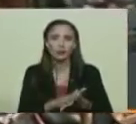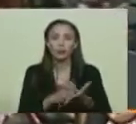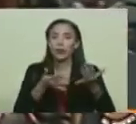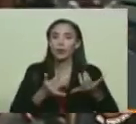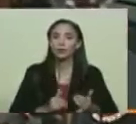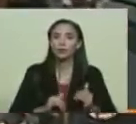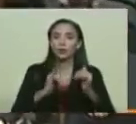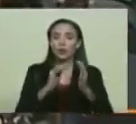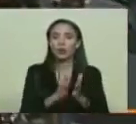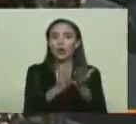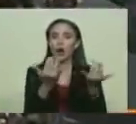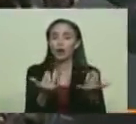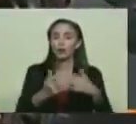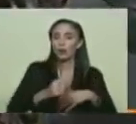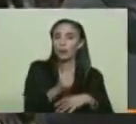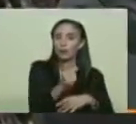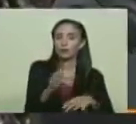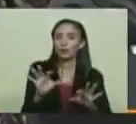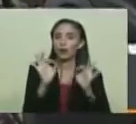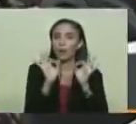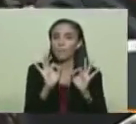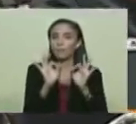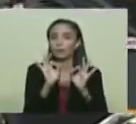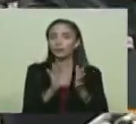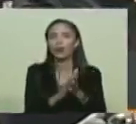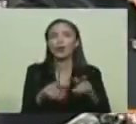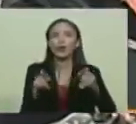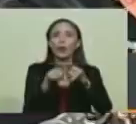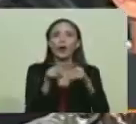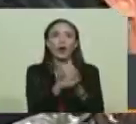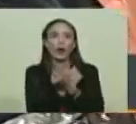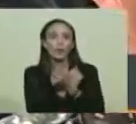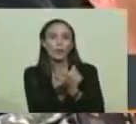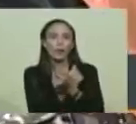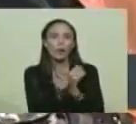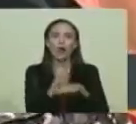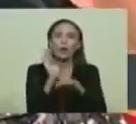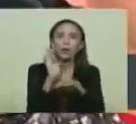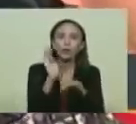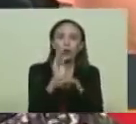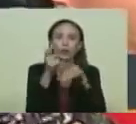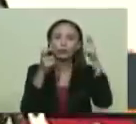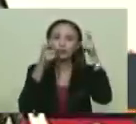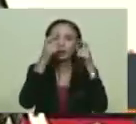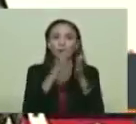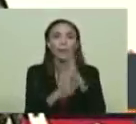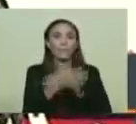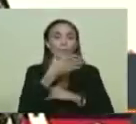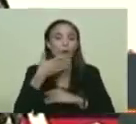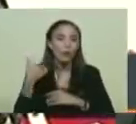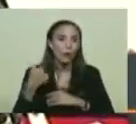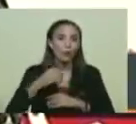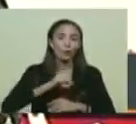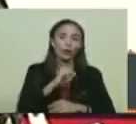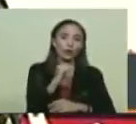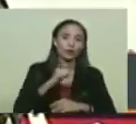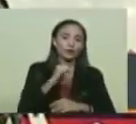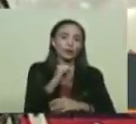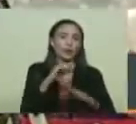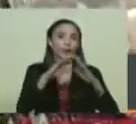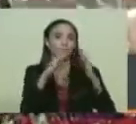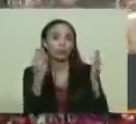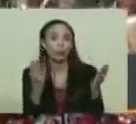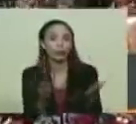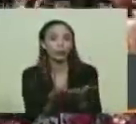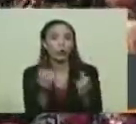predilecta, la Policía Nacional Bolivariana, que debe ser la mejor policía del mundo en efectividad,